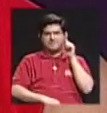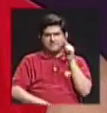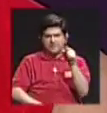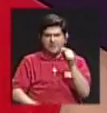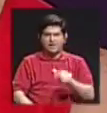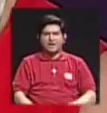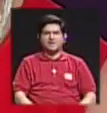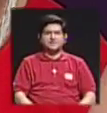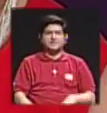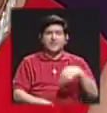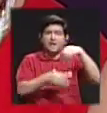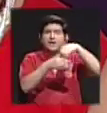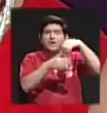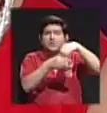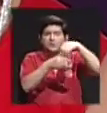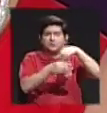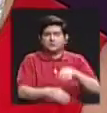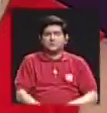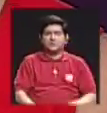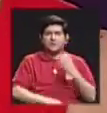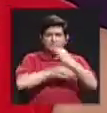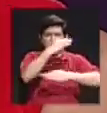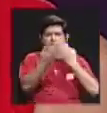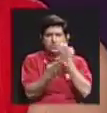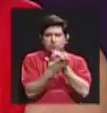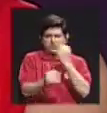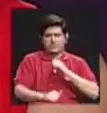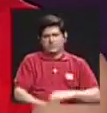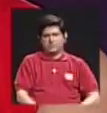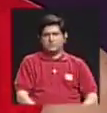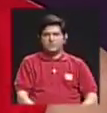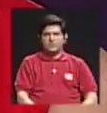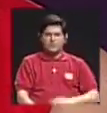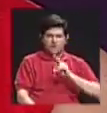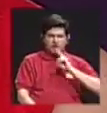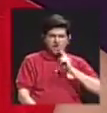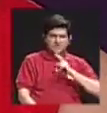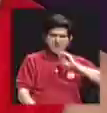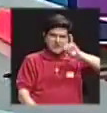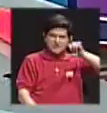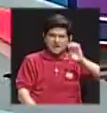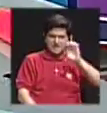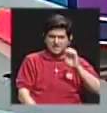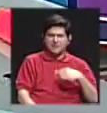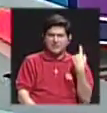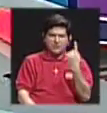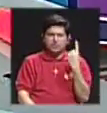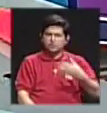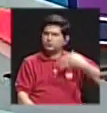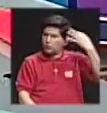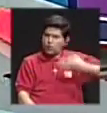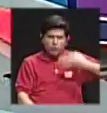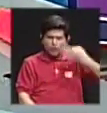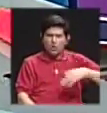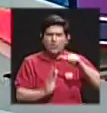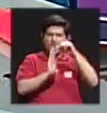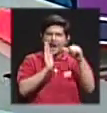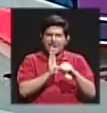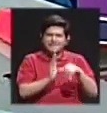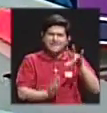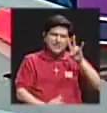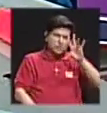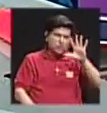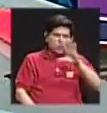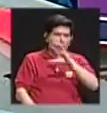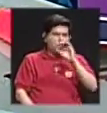esa componente económico. ¿Es realmente, Jerry, un asunto estrictamente formal el artículo